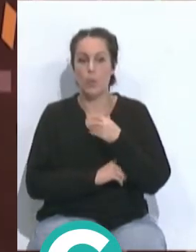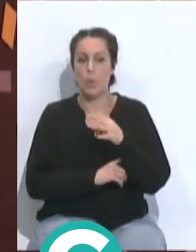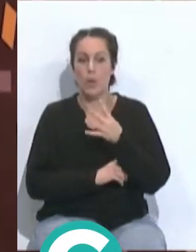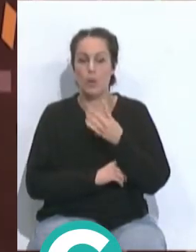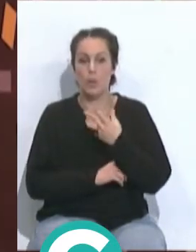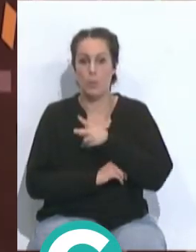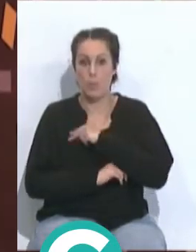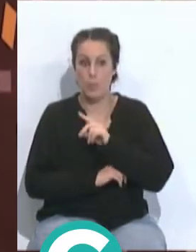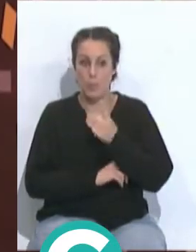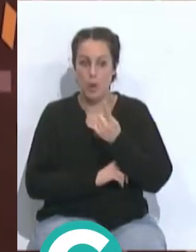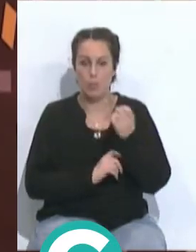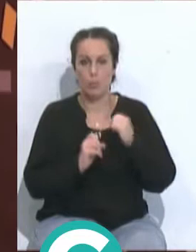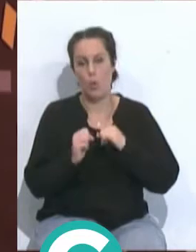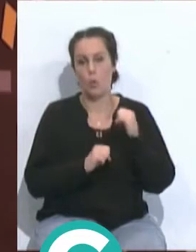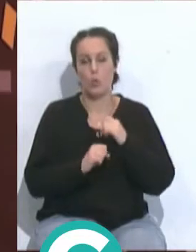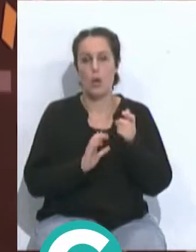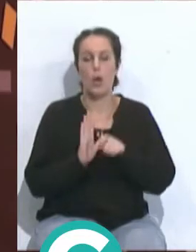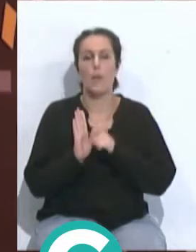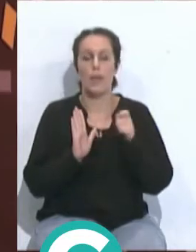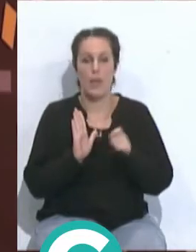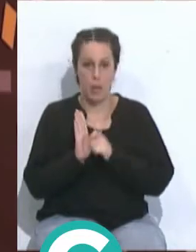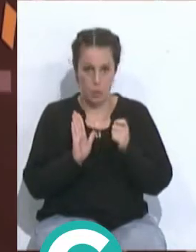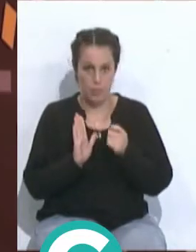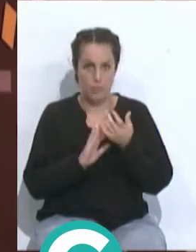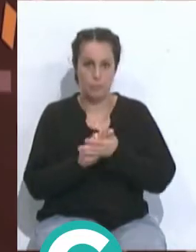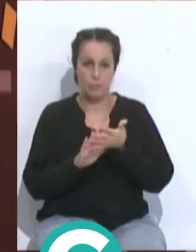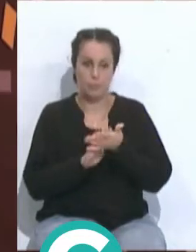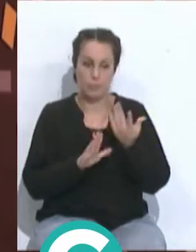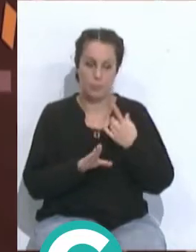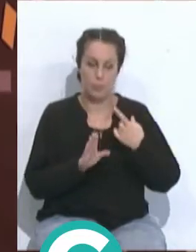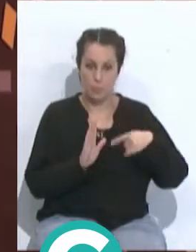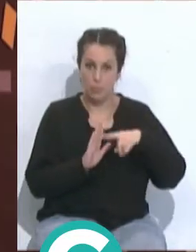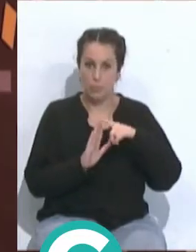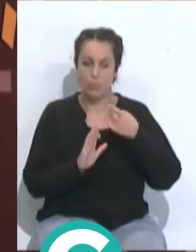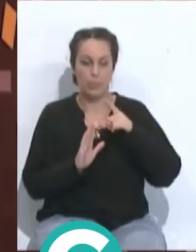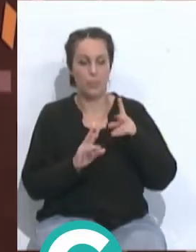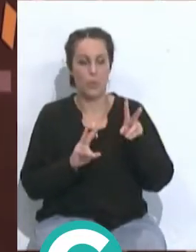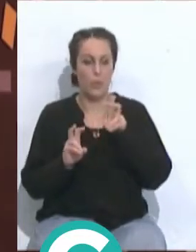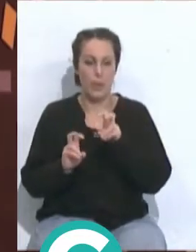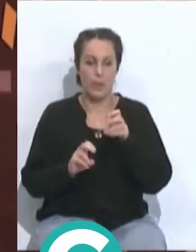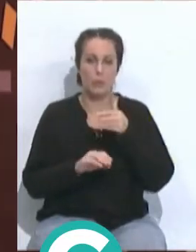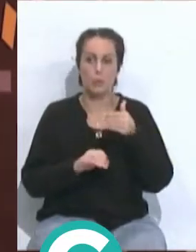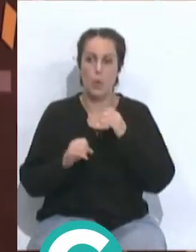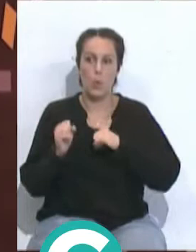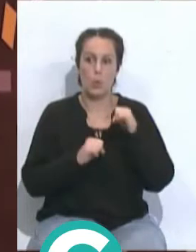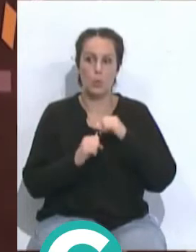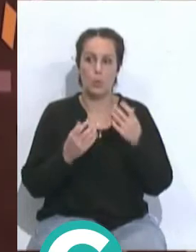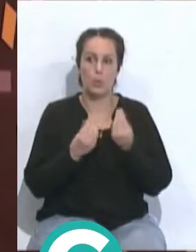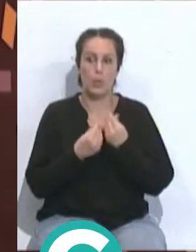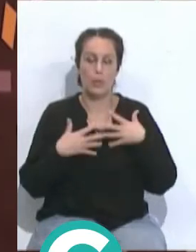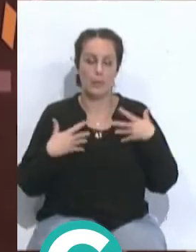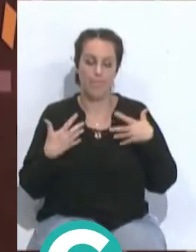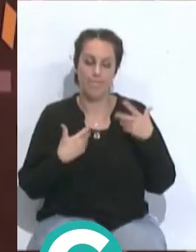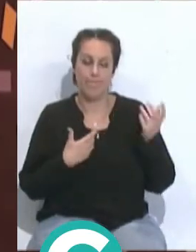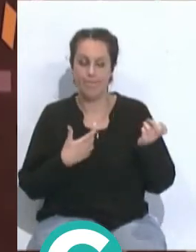primeros premios de ese concurso de romancero. Vamos a hablar de inscripciones, evidentemente de novedades de ese próximo concurso, con varias alegrías que